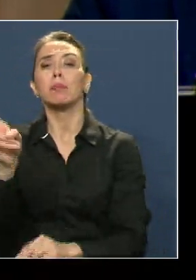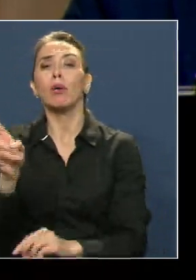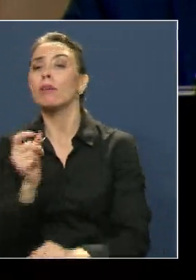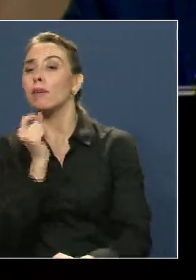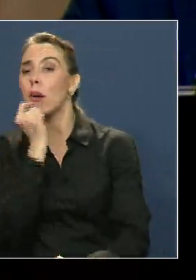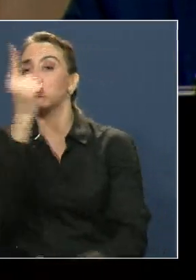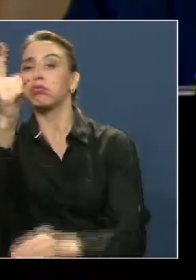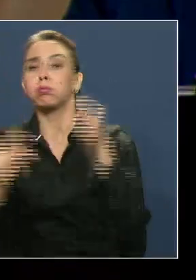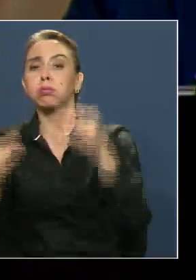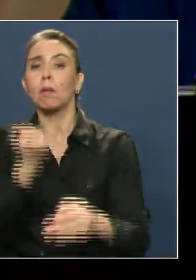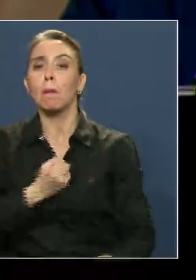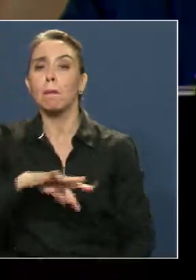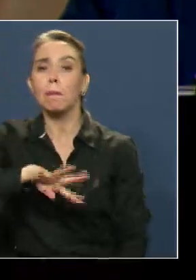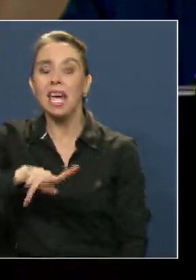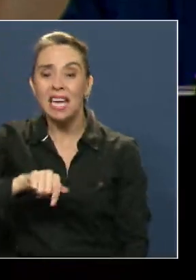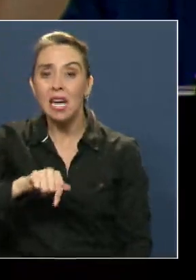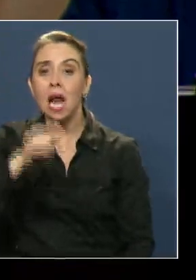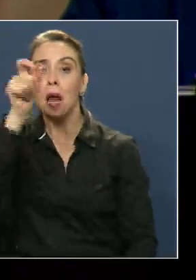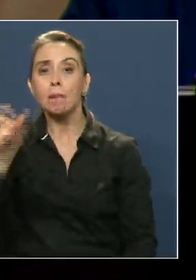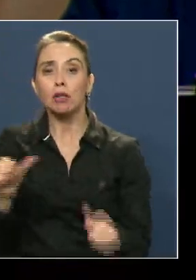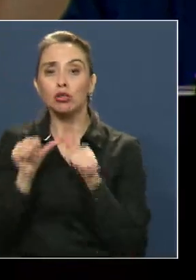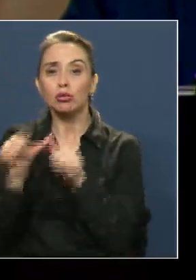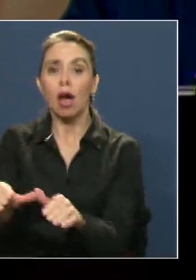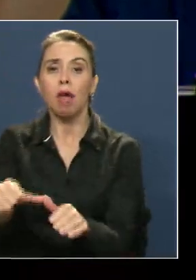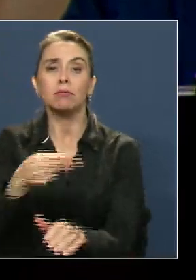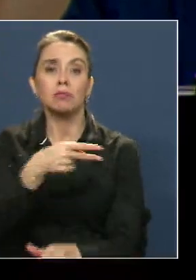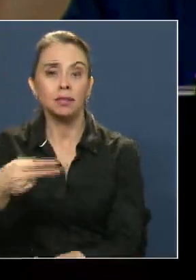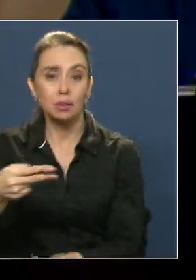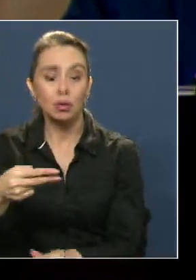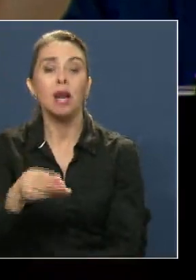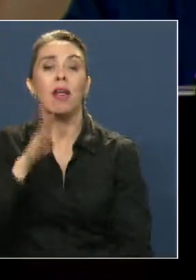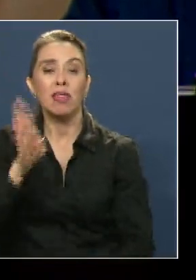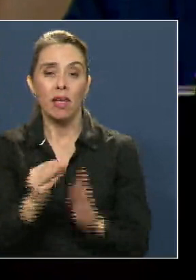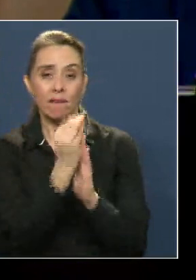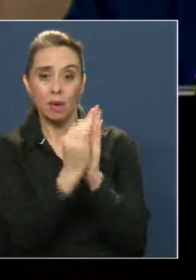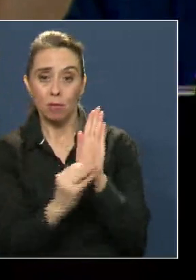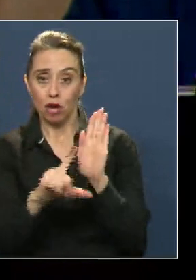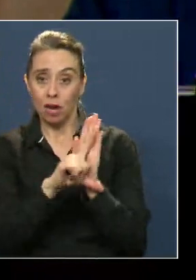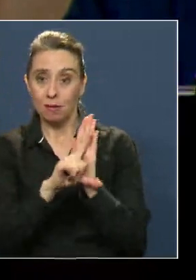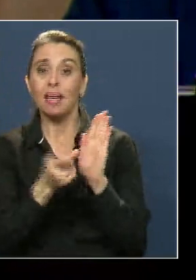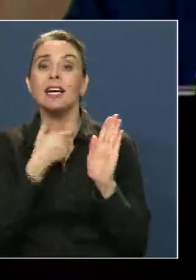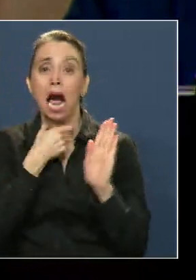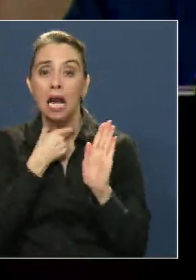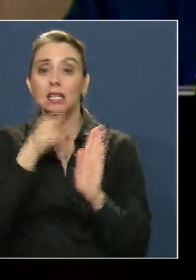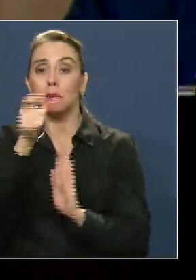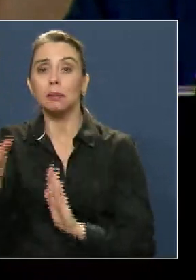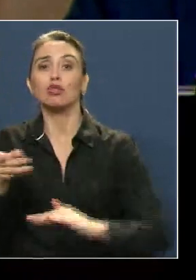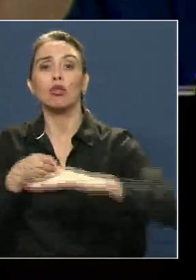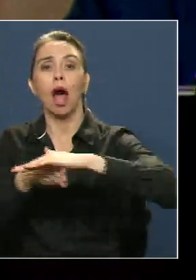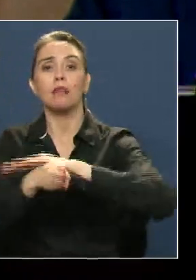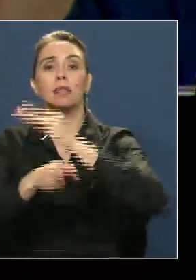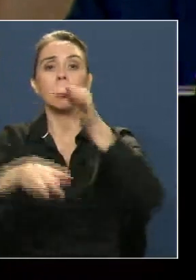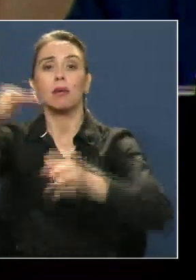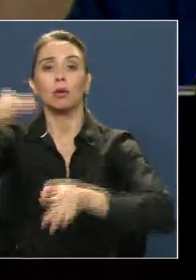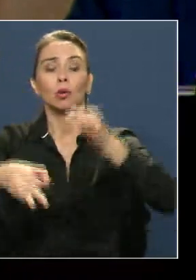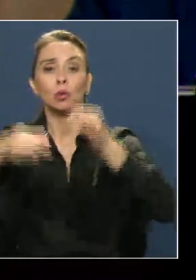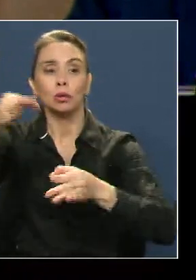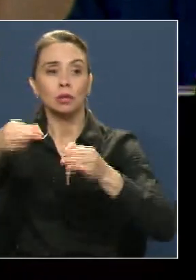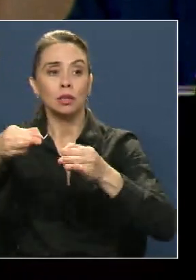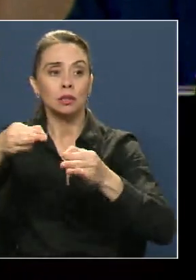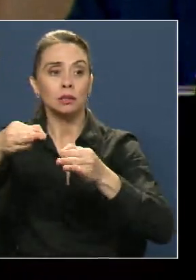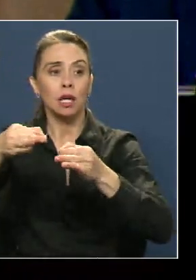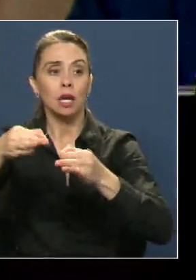perseguir penalmente a quienes han cometido delitos sexuales. Se debe garantizar el acceso a la justicia, incluso